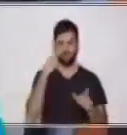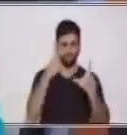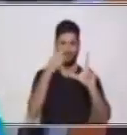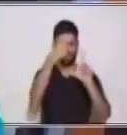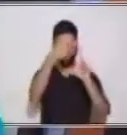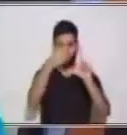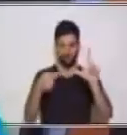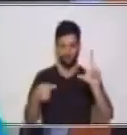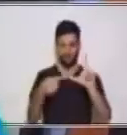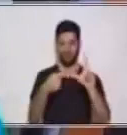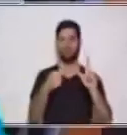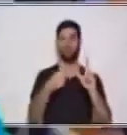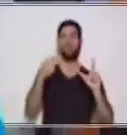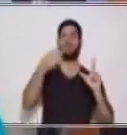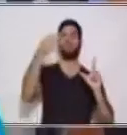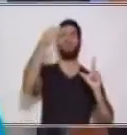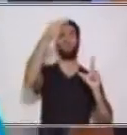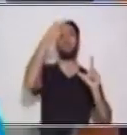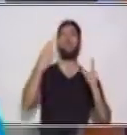Identifícalo.